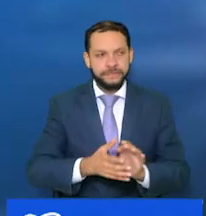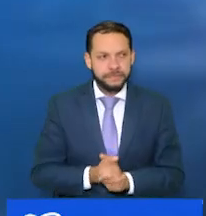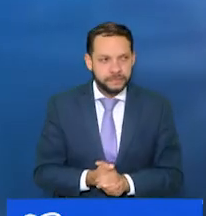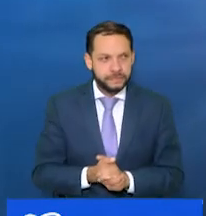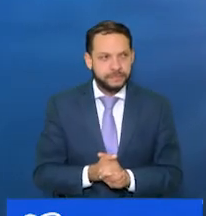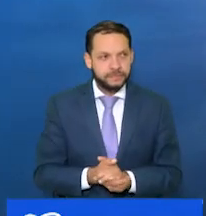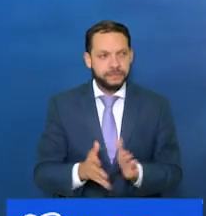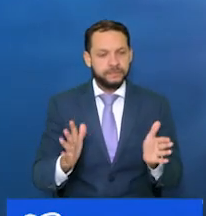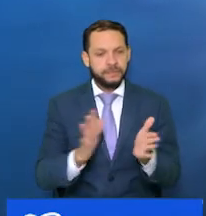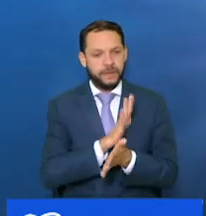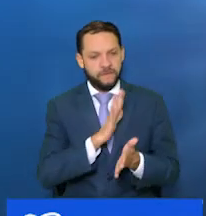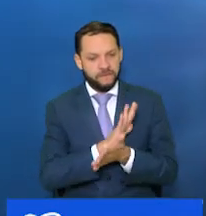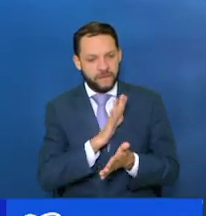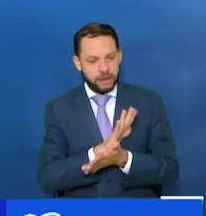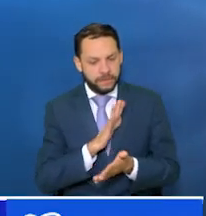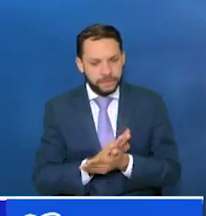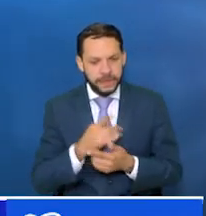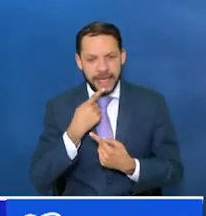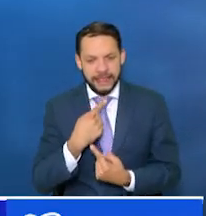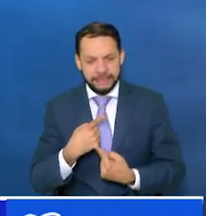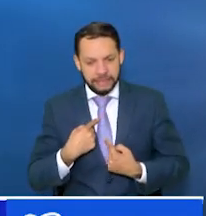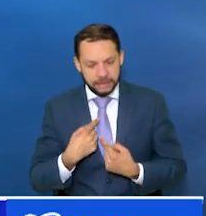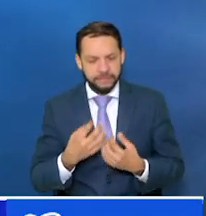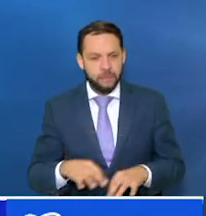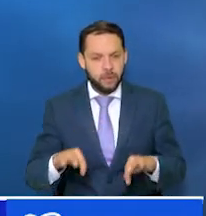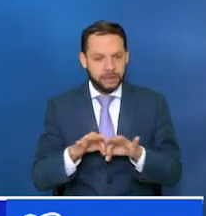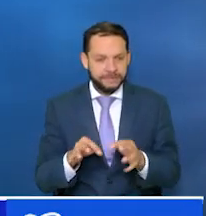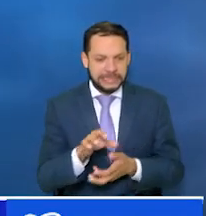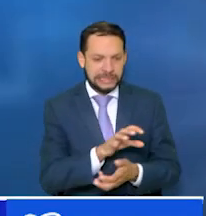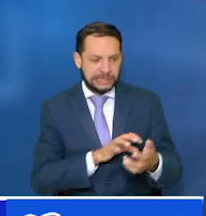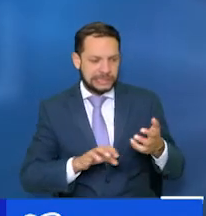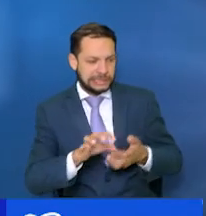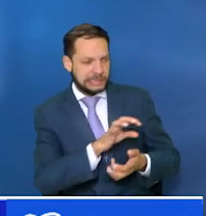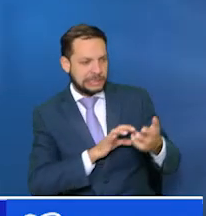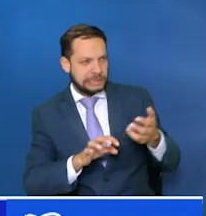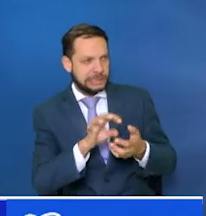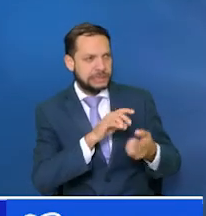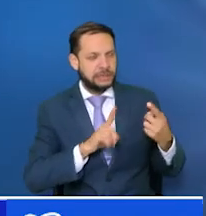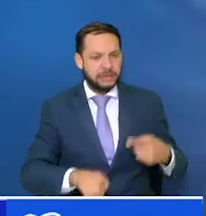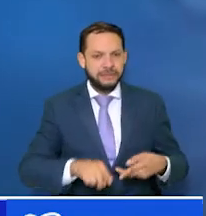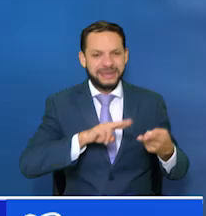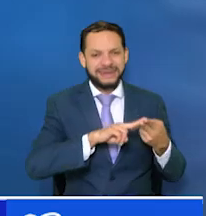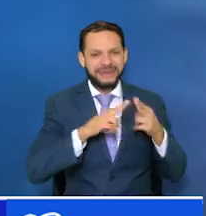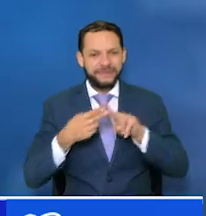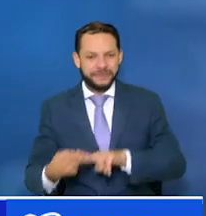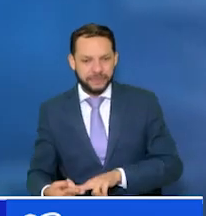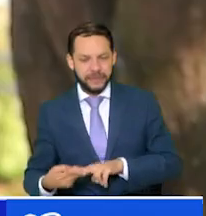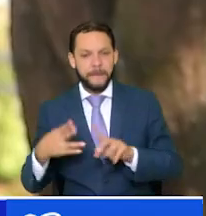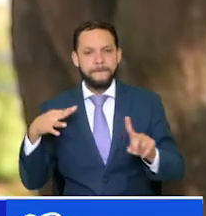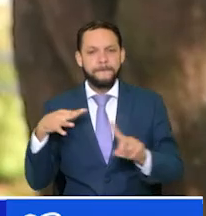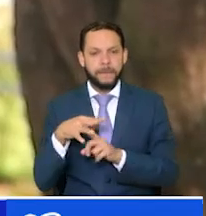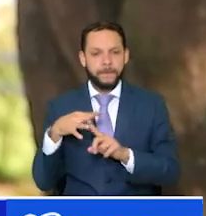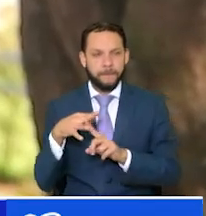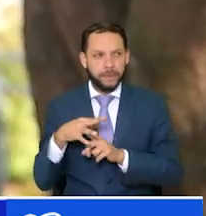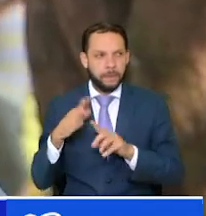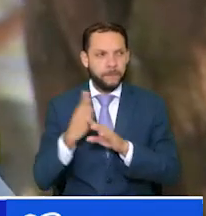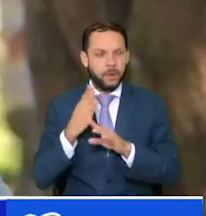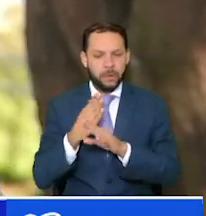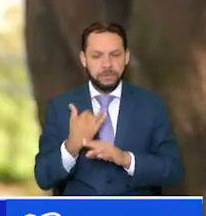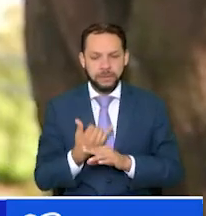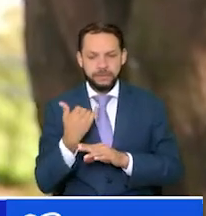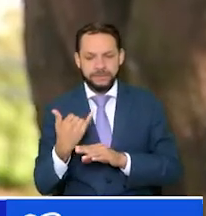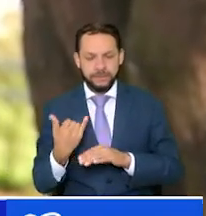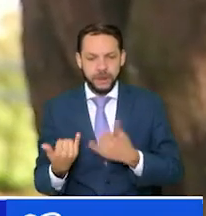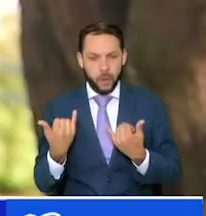el funcionario dijo que estos eventos generan desorden social Pero también están vinculados a actividades delictivas graves El problema es que hoy tenemos una